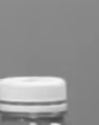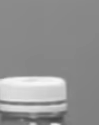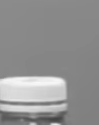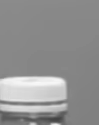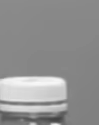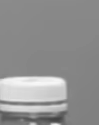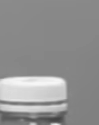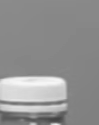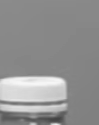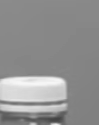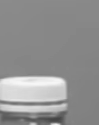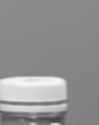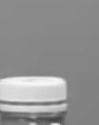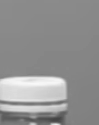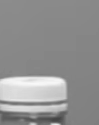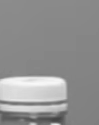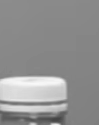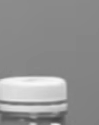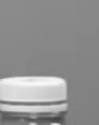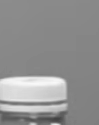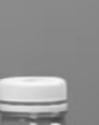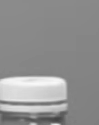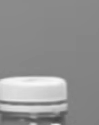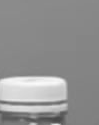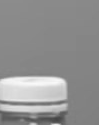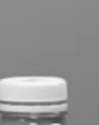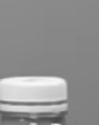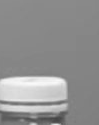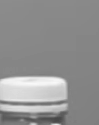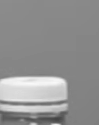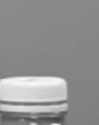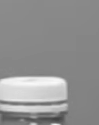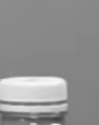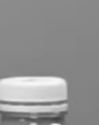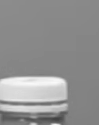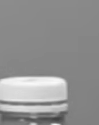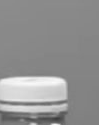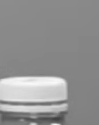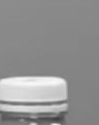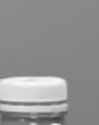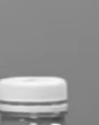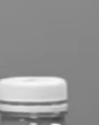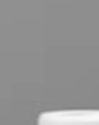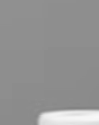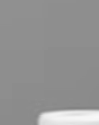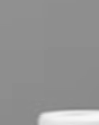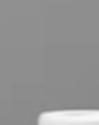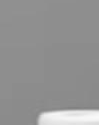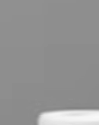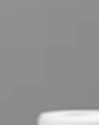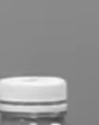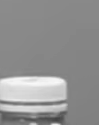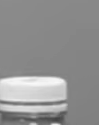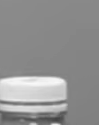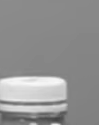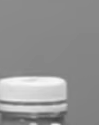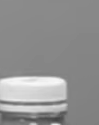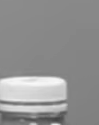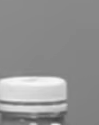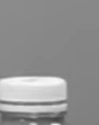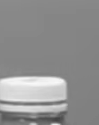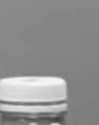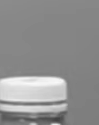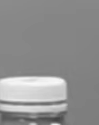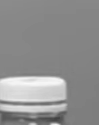Claro porque cuando tú no tienes ni comida ni zapatos ni ropa ni techo Estás a punto del derrumbe no tienes luz no tienes nada tú vives tan tranquilo hay una